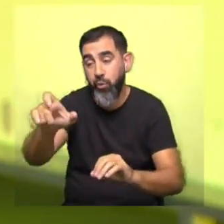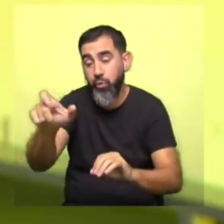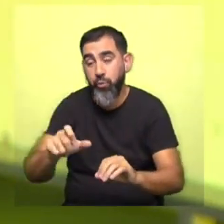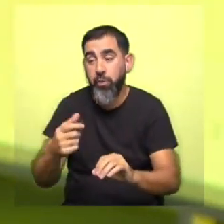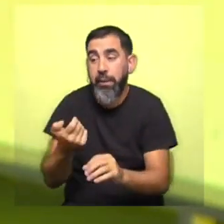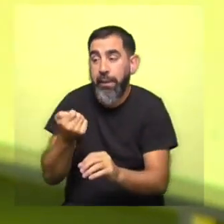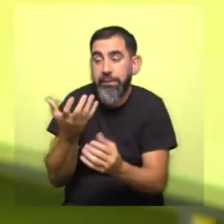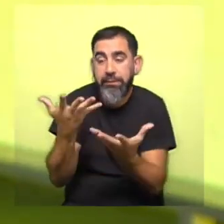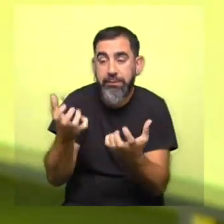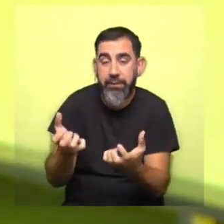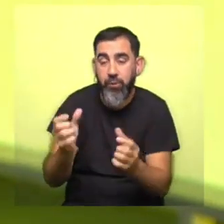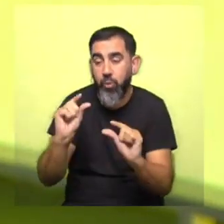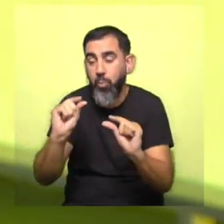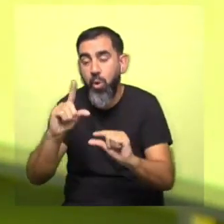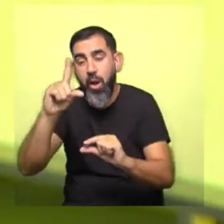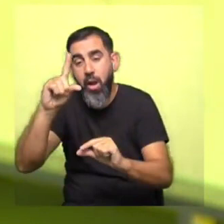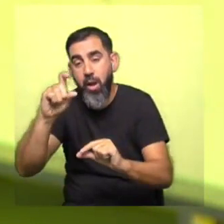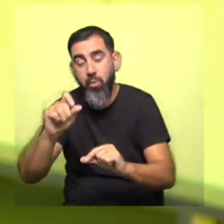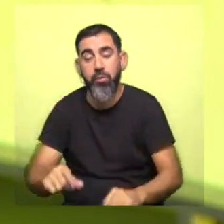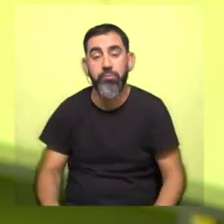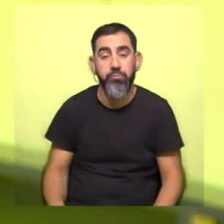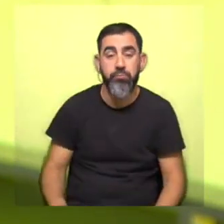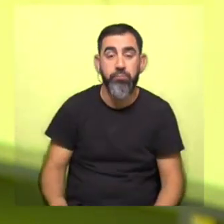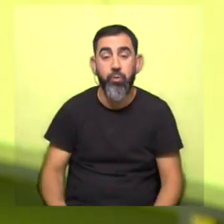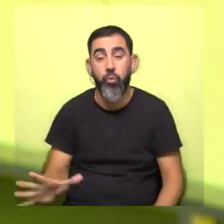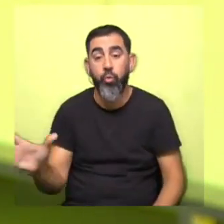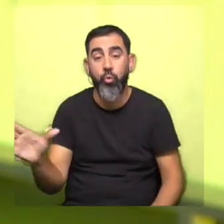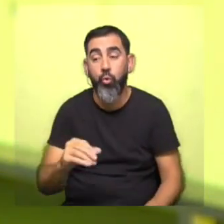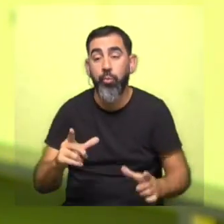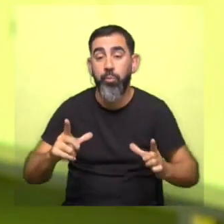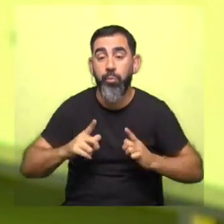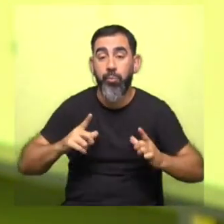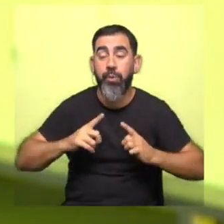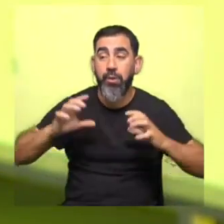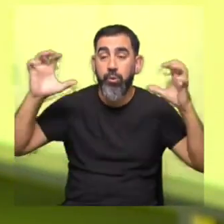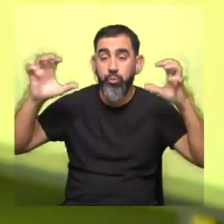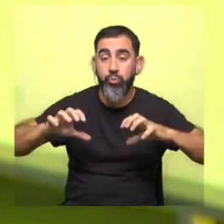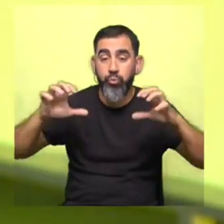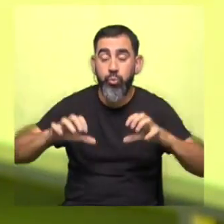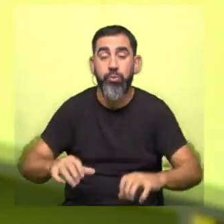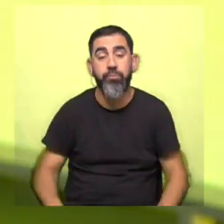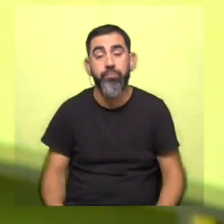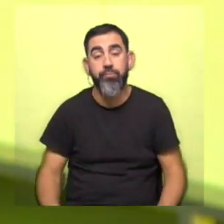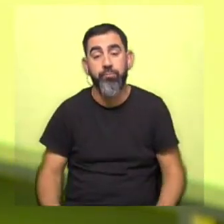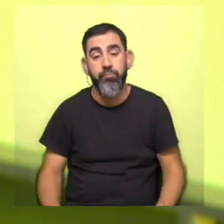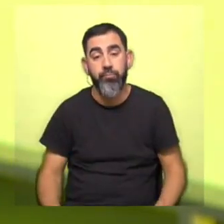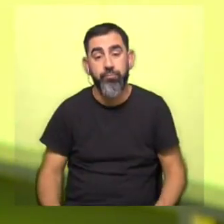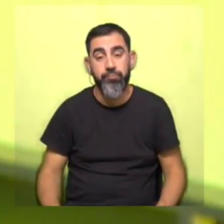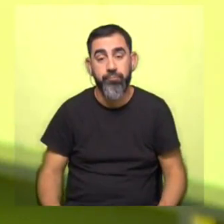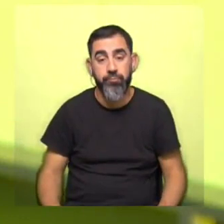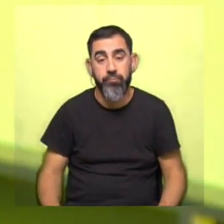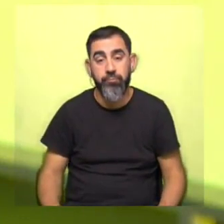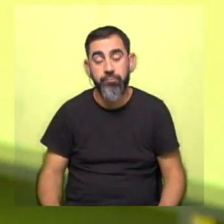están con poca cantidad de agua, todos estamos esperando la lluvia. Y un poco ensayando esta nota,